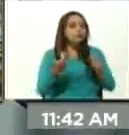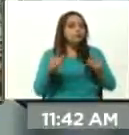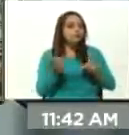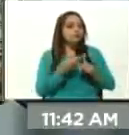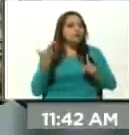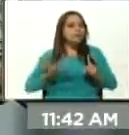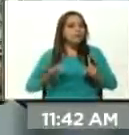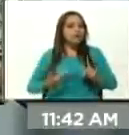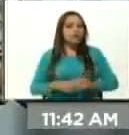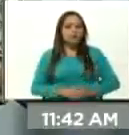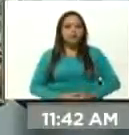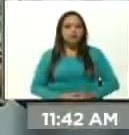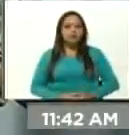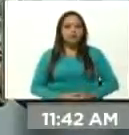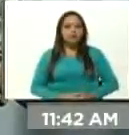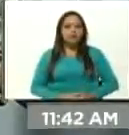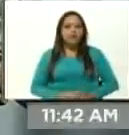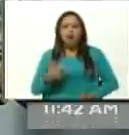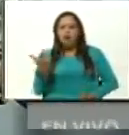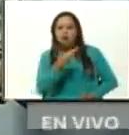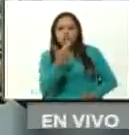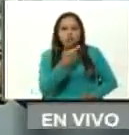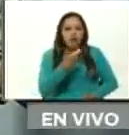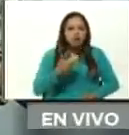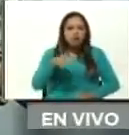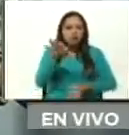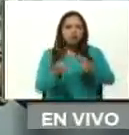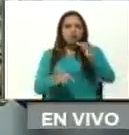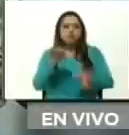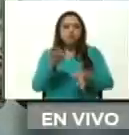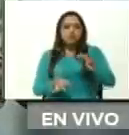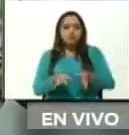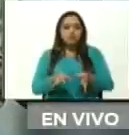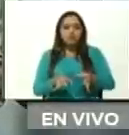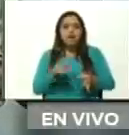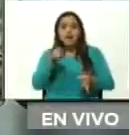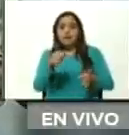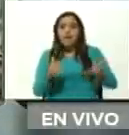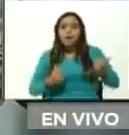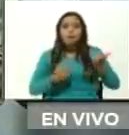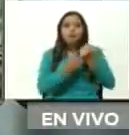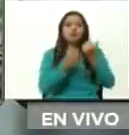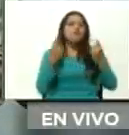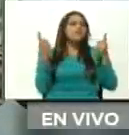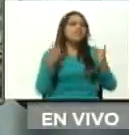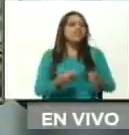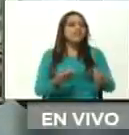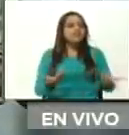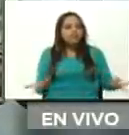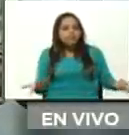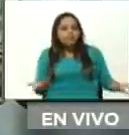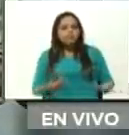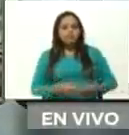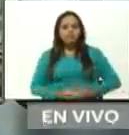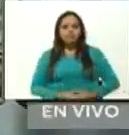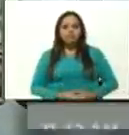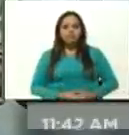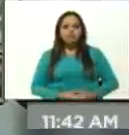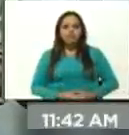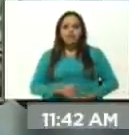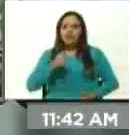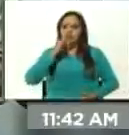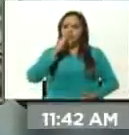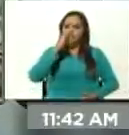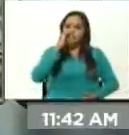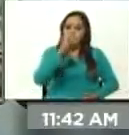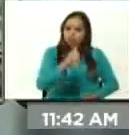En base o en la búsqueda de la justicia, este apoyo debe incluir la